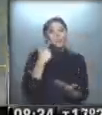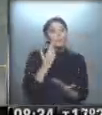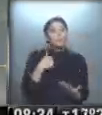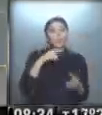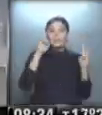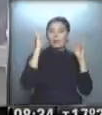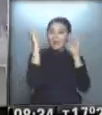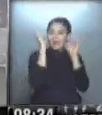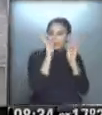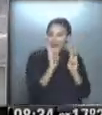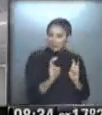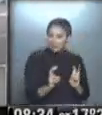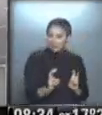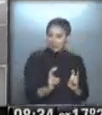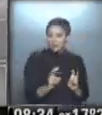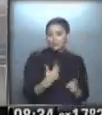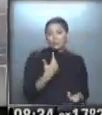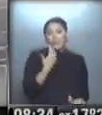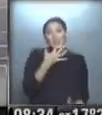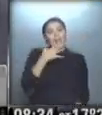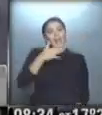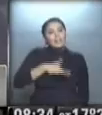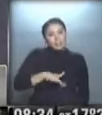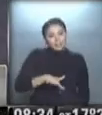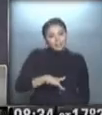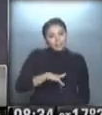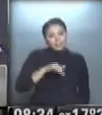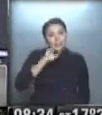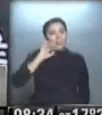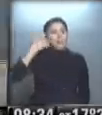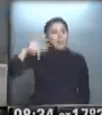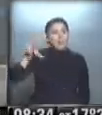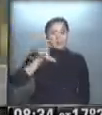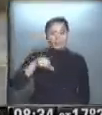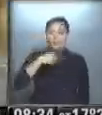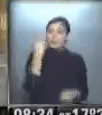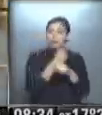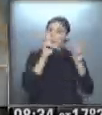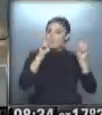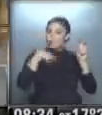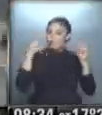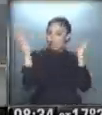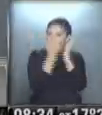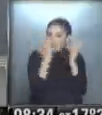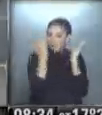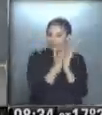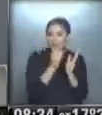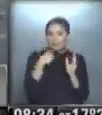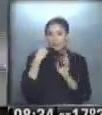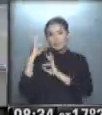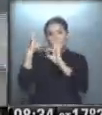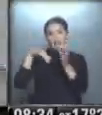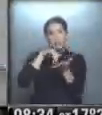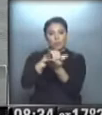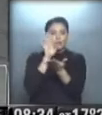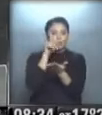mis temas de investigación. Un poco entender y desgranar el neoliberalismo fue mi primer tema de investigación cuando llegué a Nueva